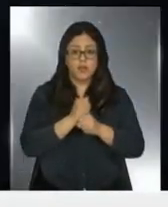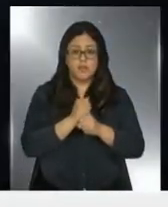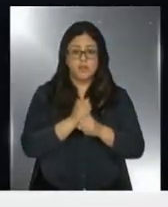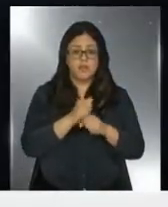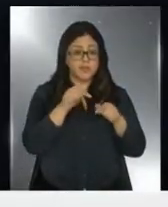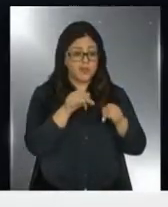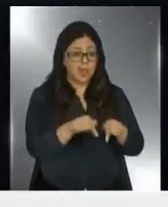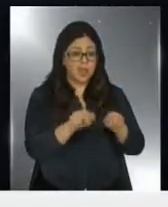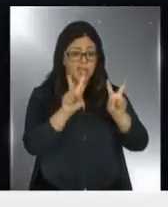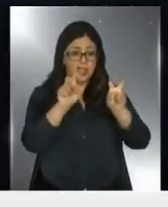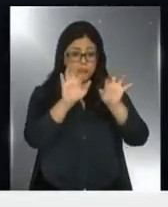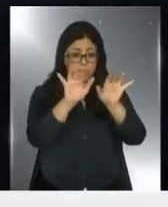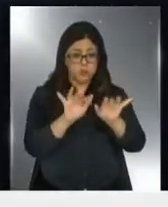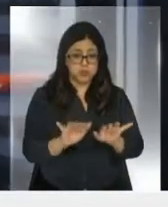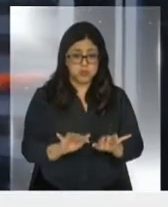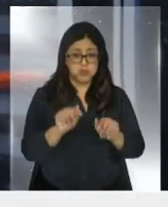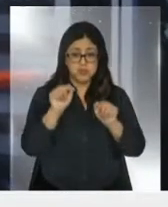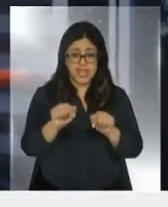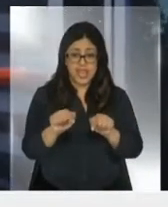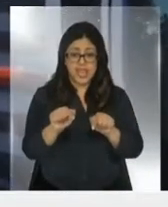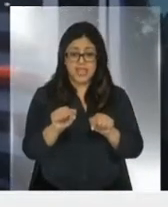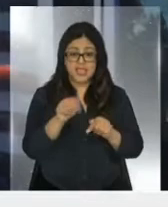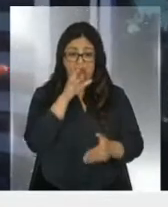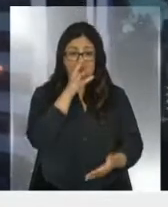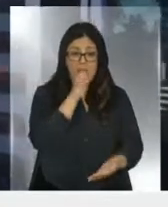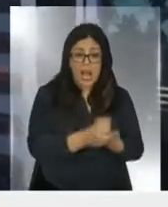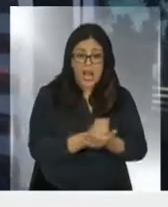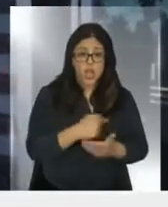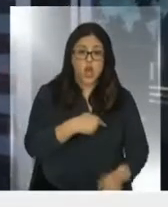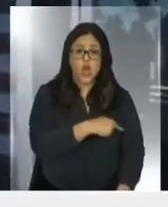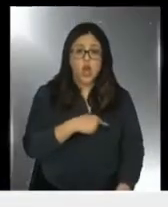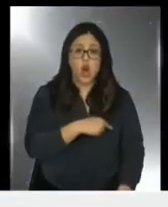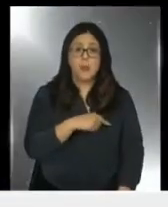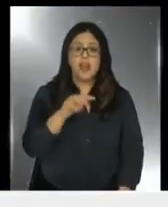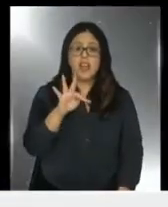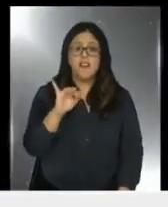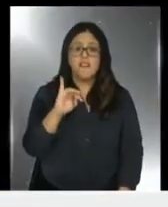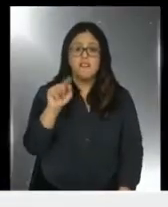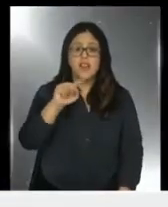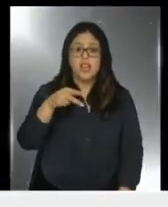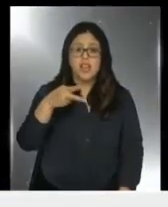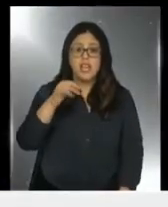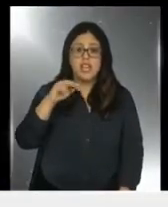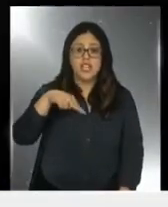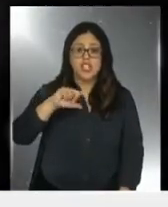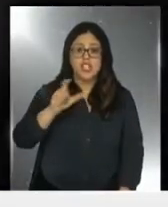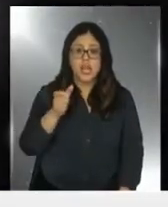de la informática, este engaño es conocido como phishing.